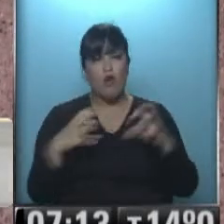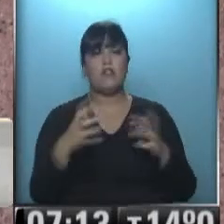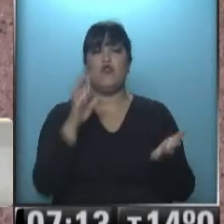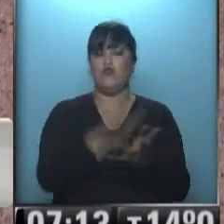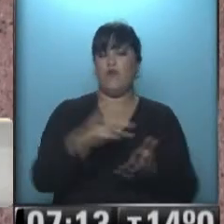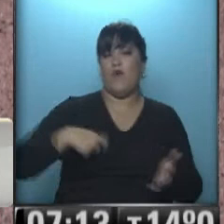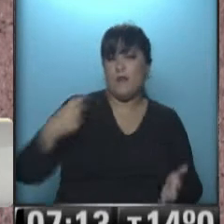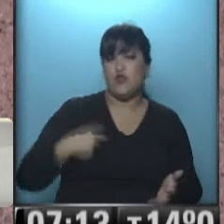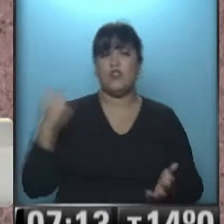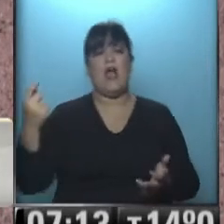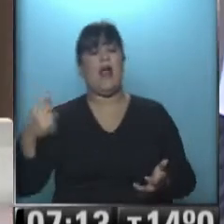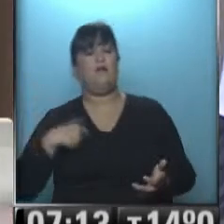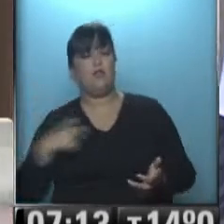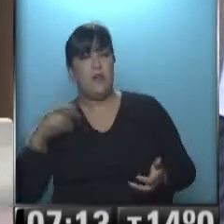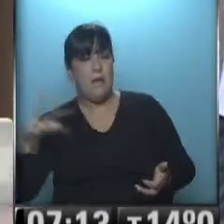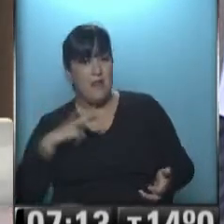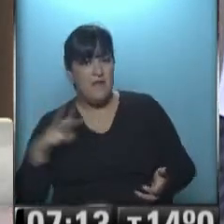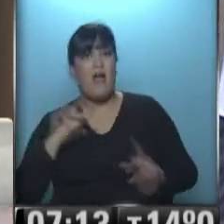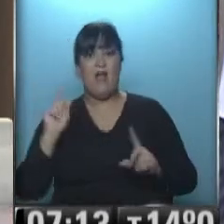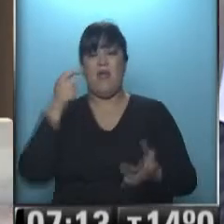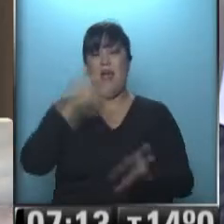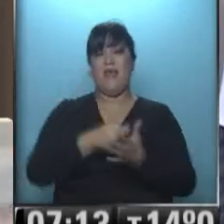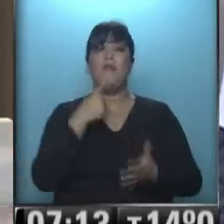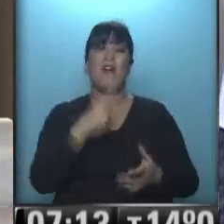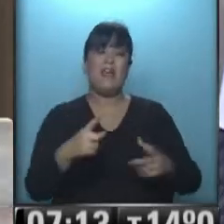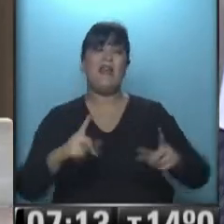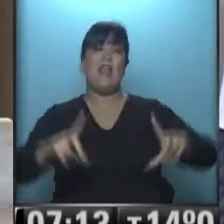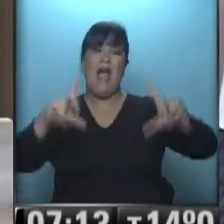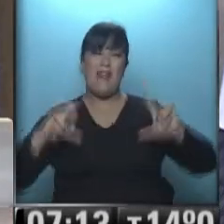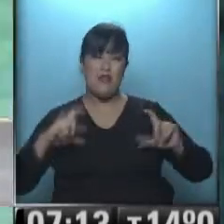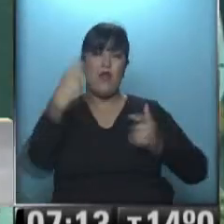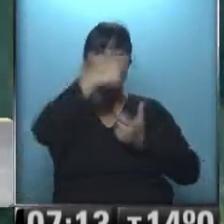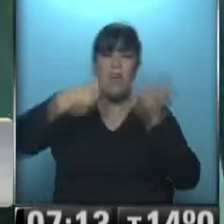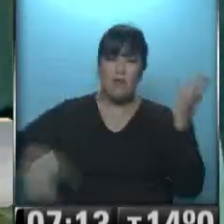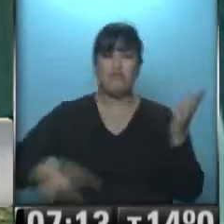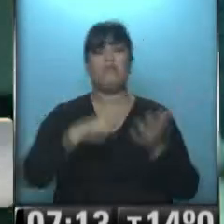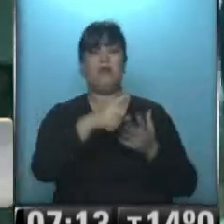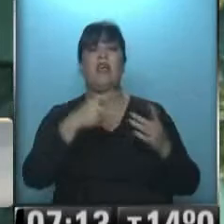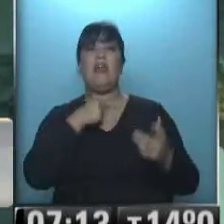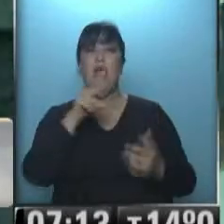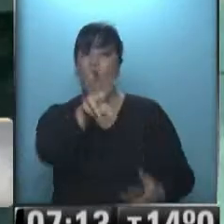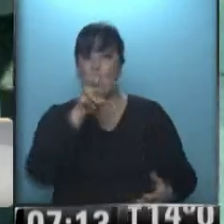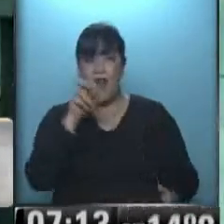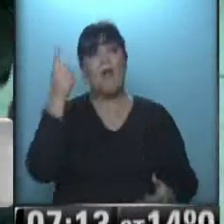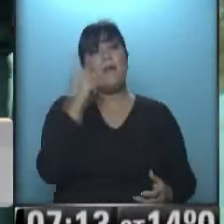obras sociales por el monto en que se debe abonar a cambio de los estudios de baja, mediana y alta complejidad. Pero queda ratificado que sí, no hay copagos.